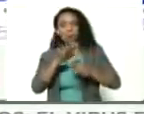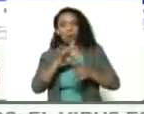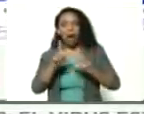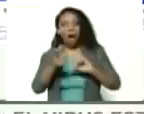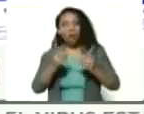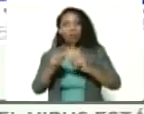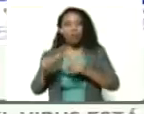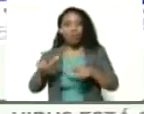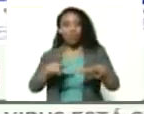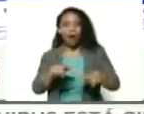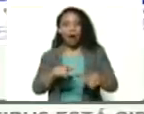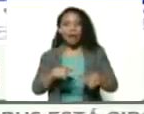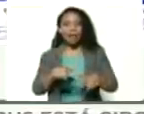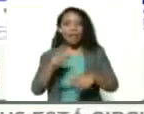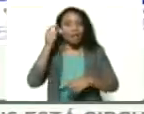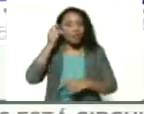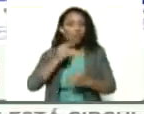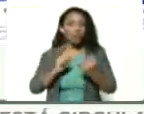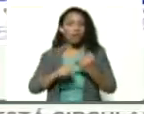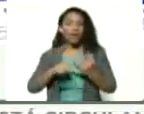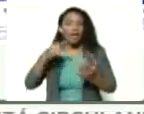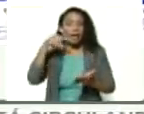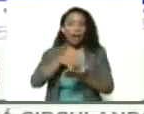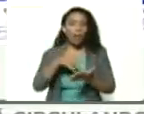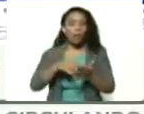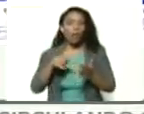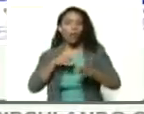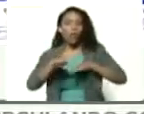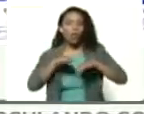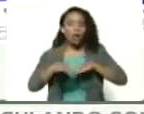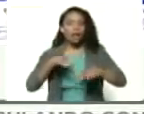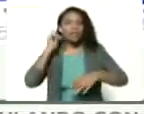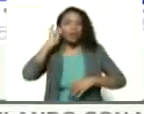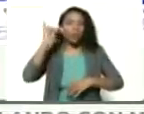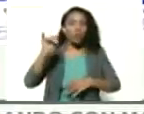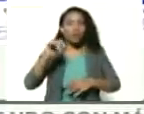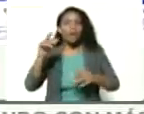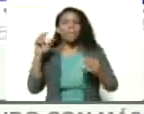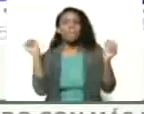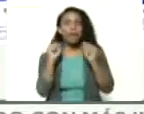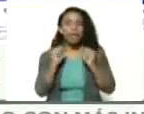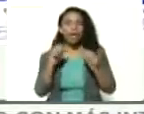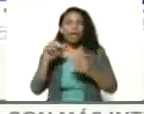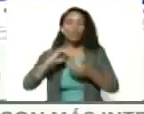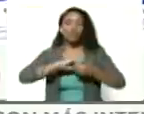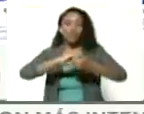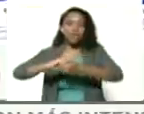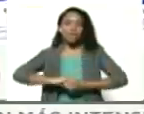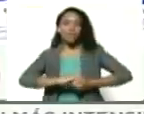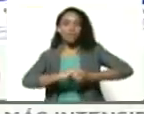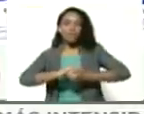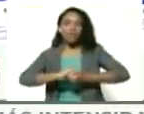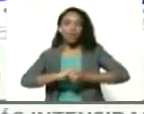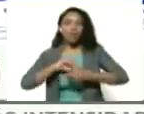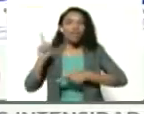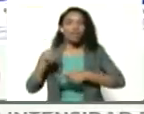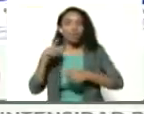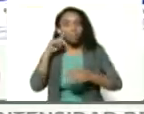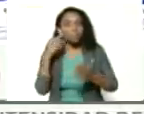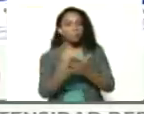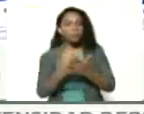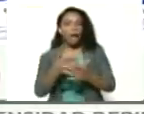Aumento en Sucre, Carabobo, Cojedes, Yaracuy, Mérida y Trujillo, lo que nos confirma